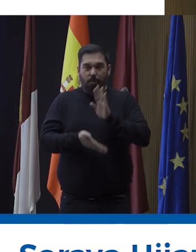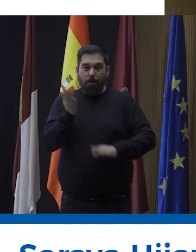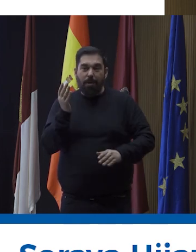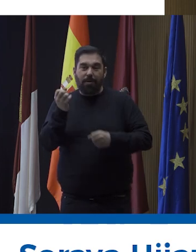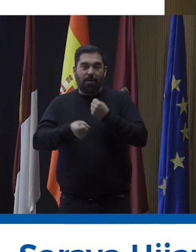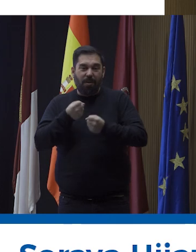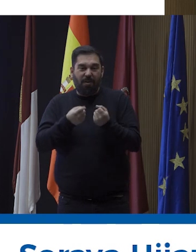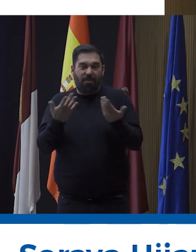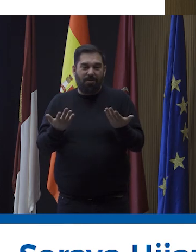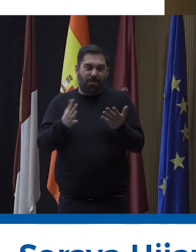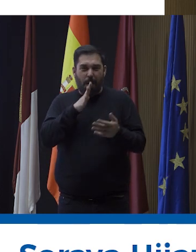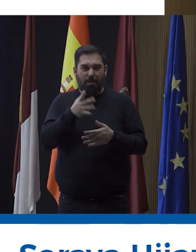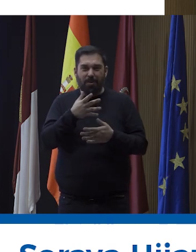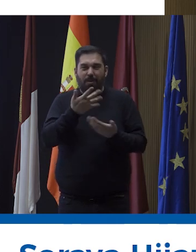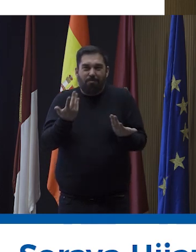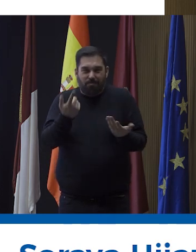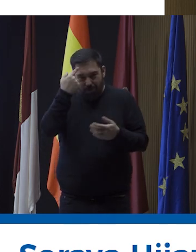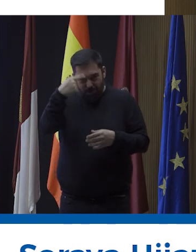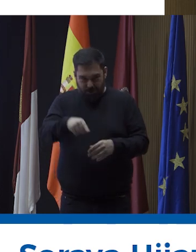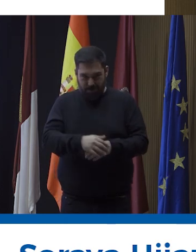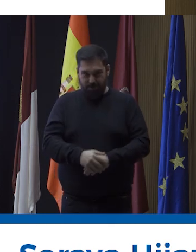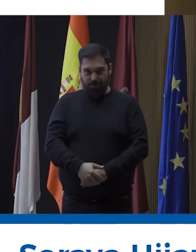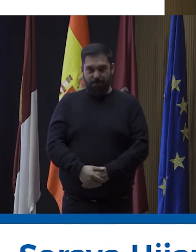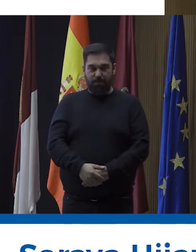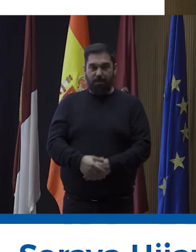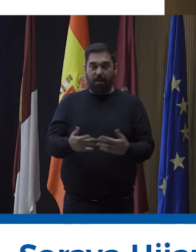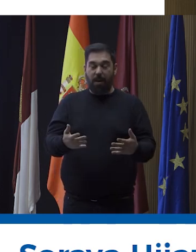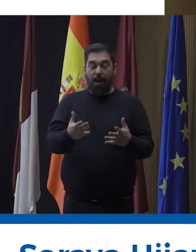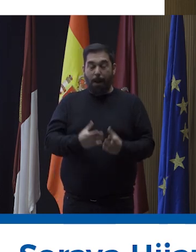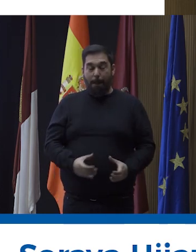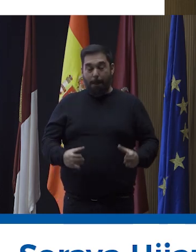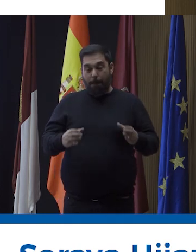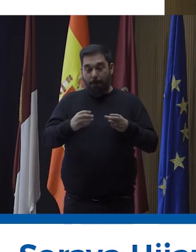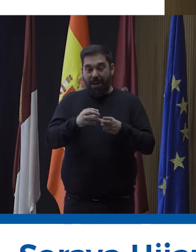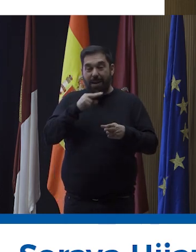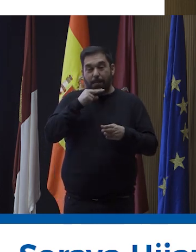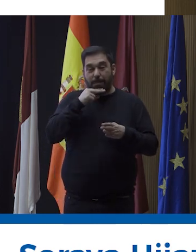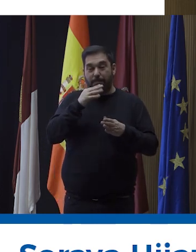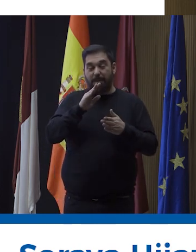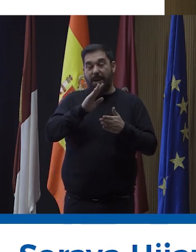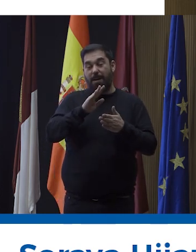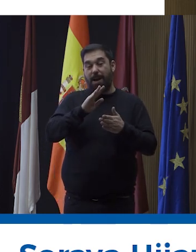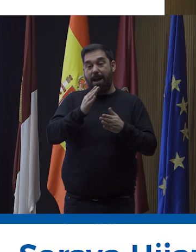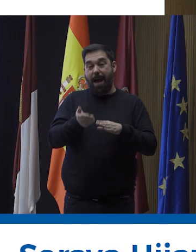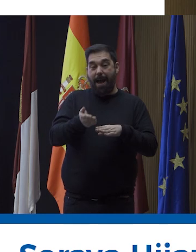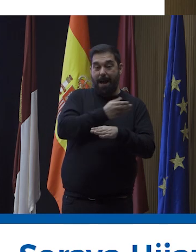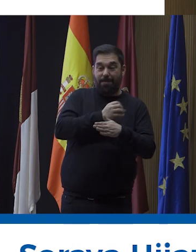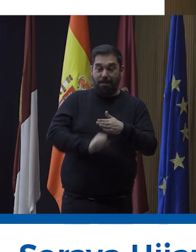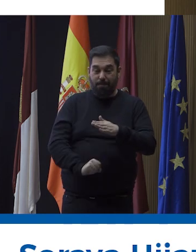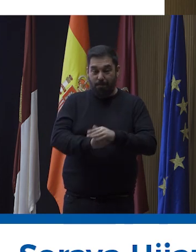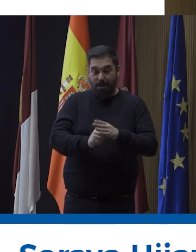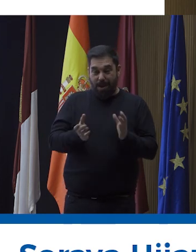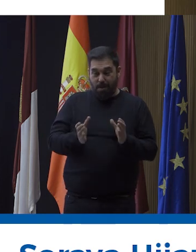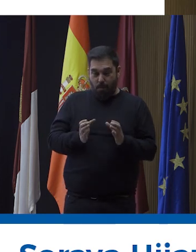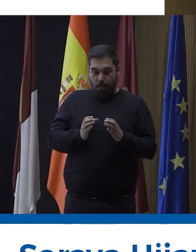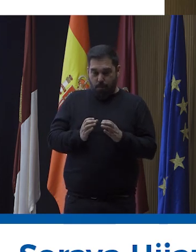qué excusa me invento. ¿Por qué sucede? Pues porque nuestra vejiga, antes de que se llene del todo, empieza a contraerse y